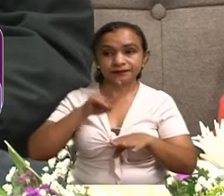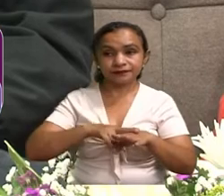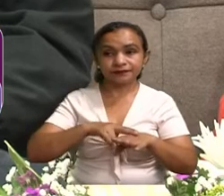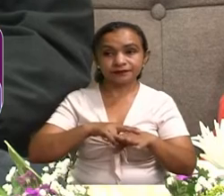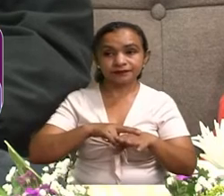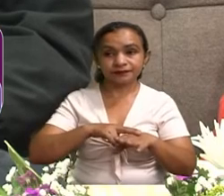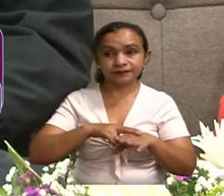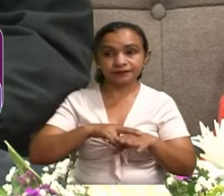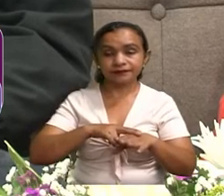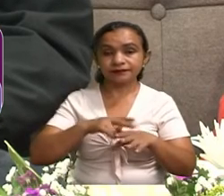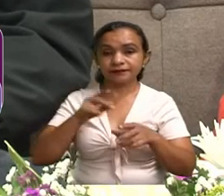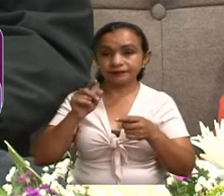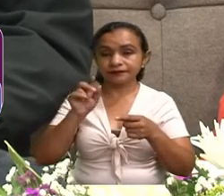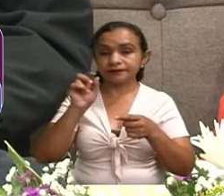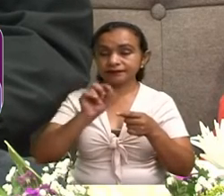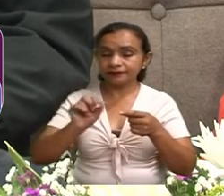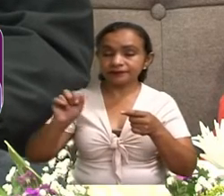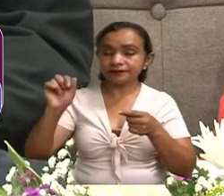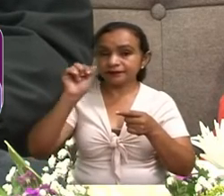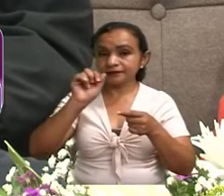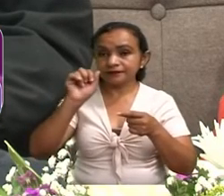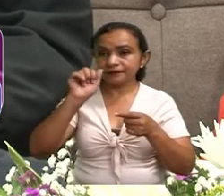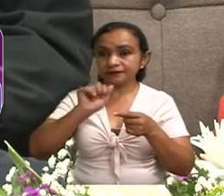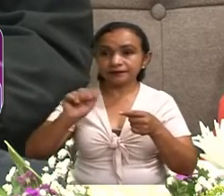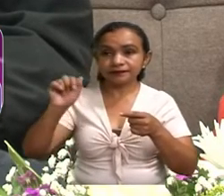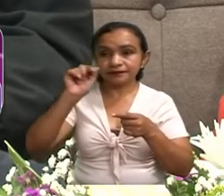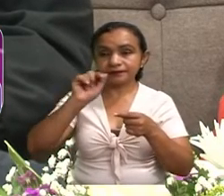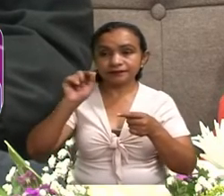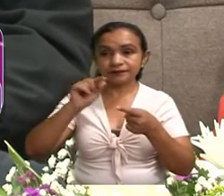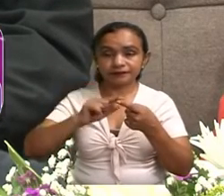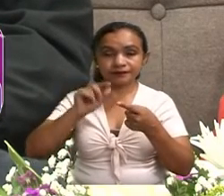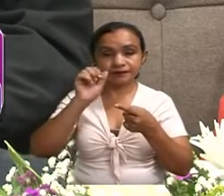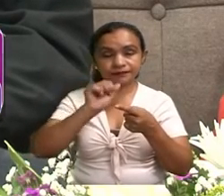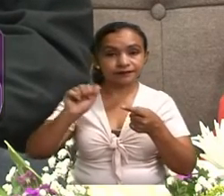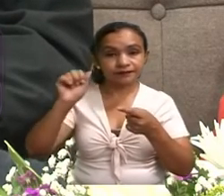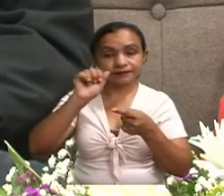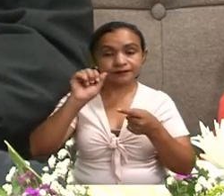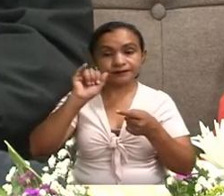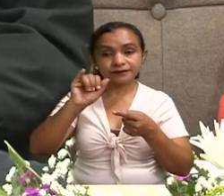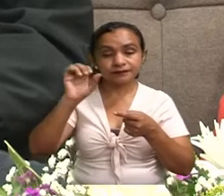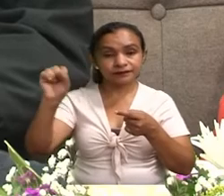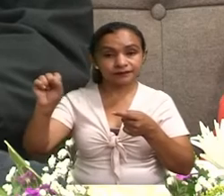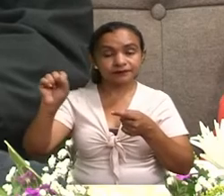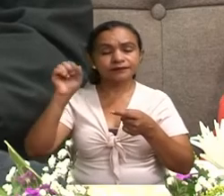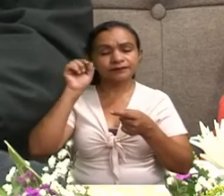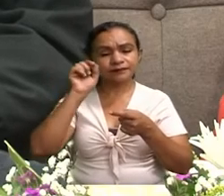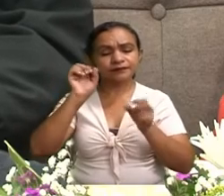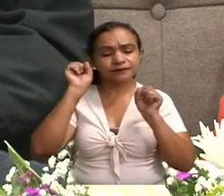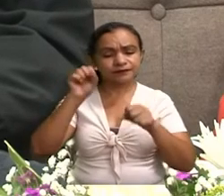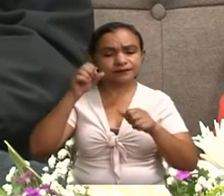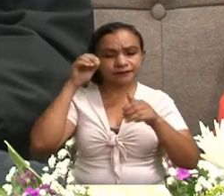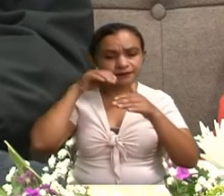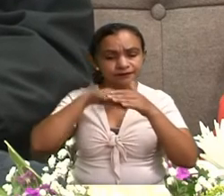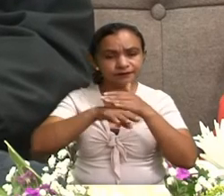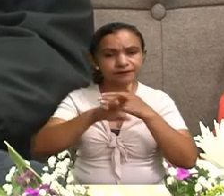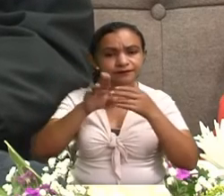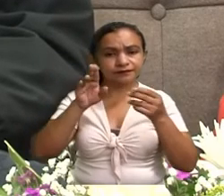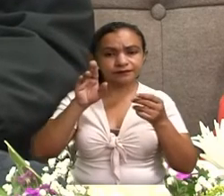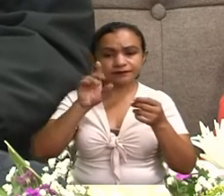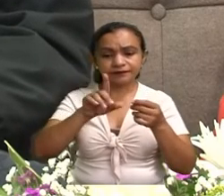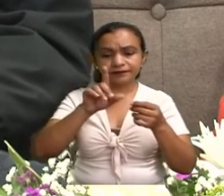www.primercongresonacionala, creo que está el I de IS, y ahí pueden acceder, le dan link. Nosotros